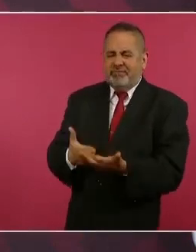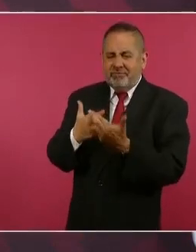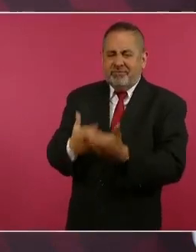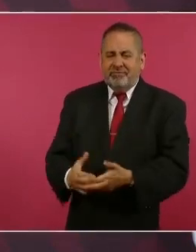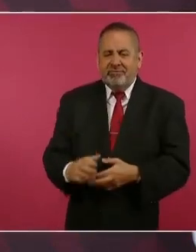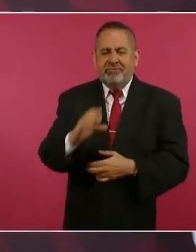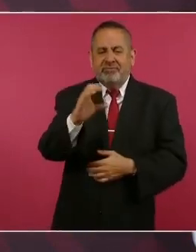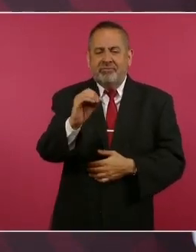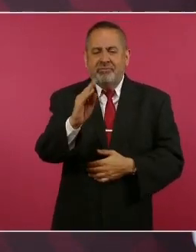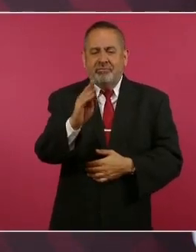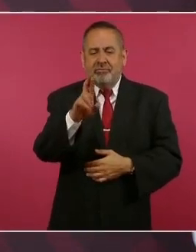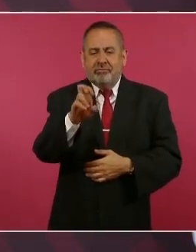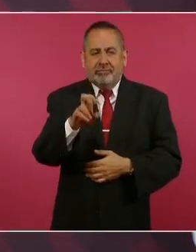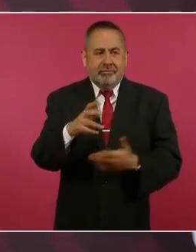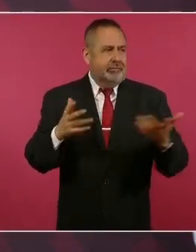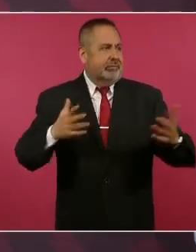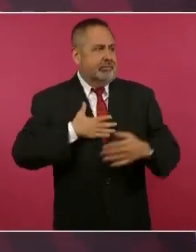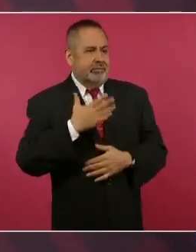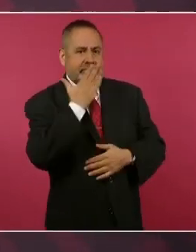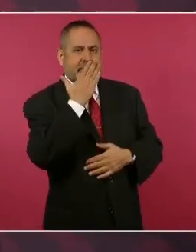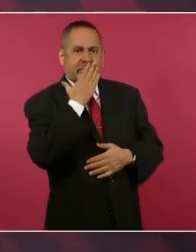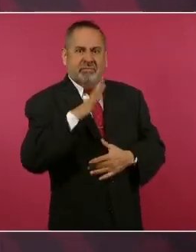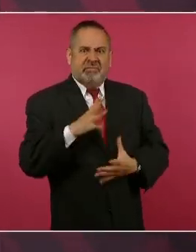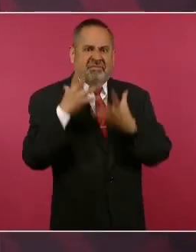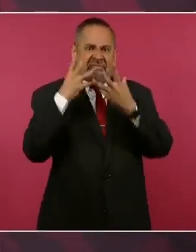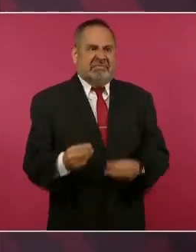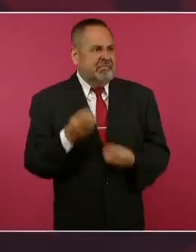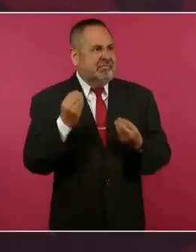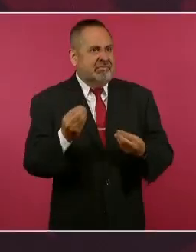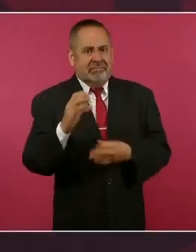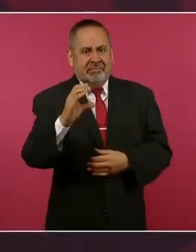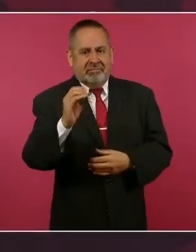Sonora. Mucho.